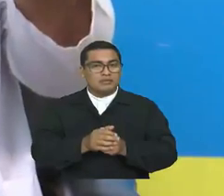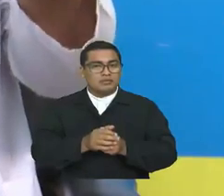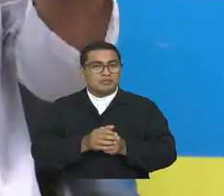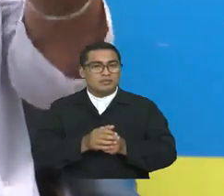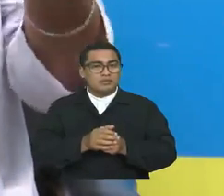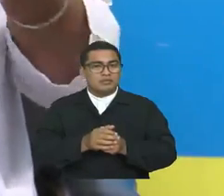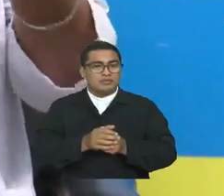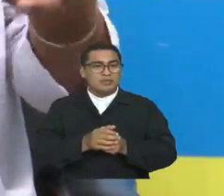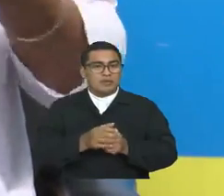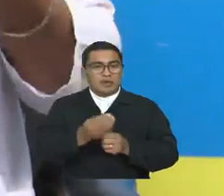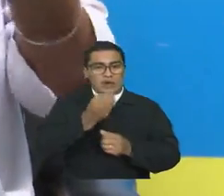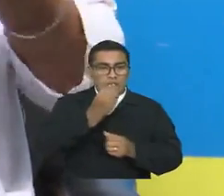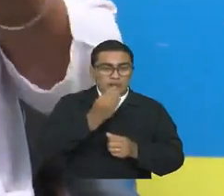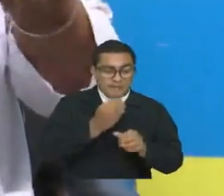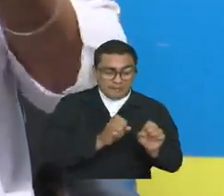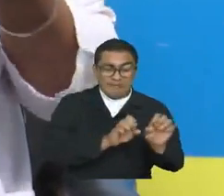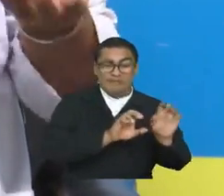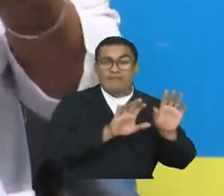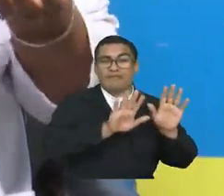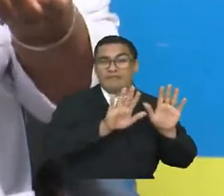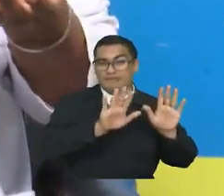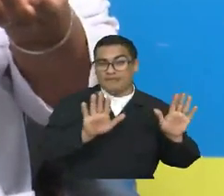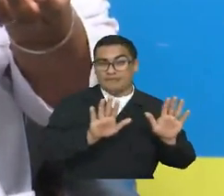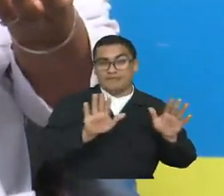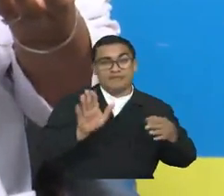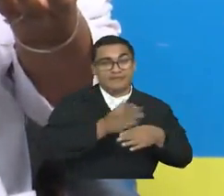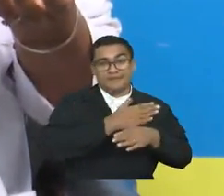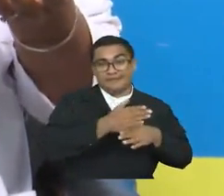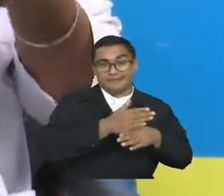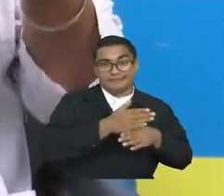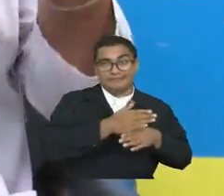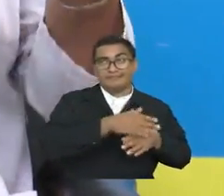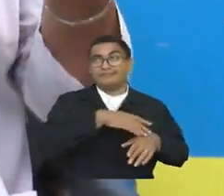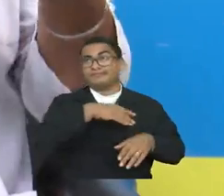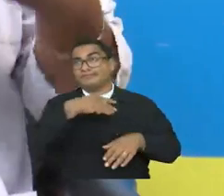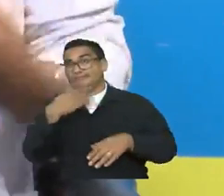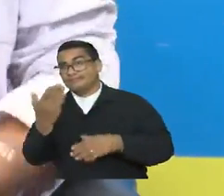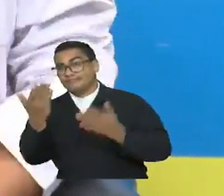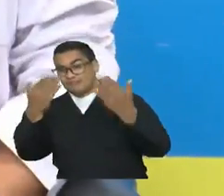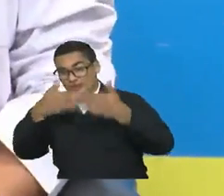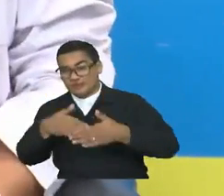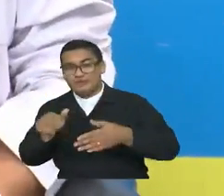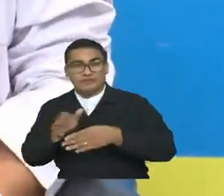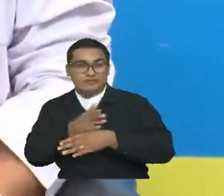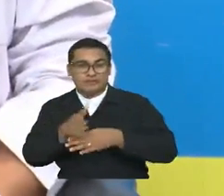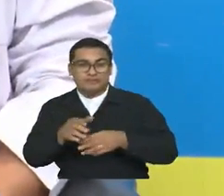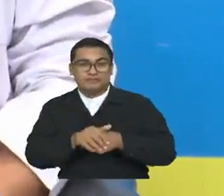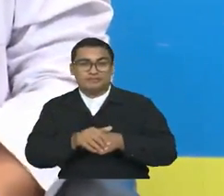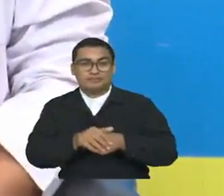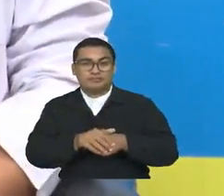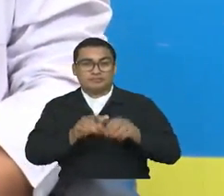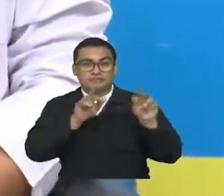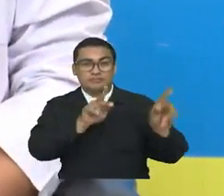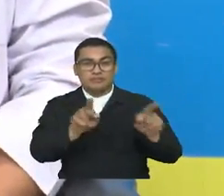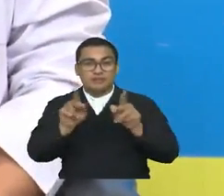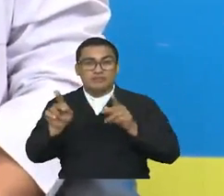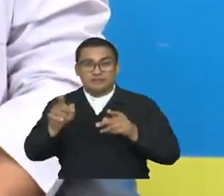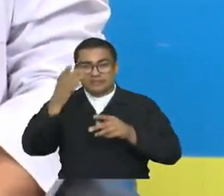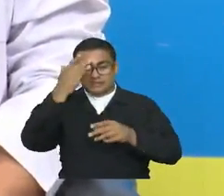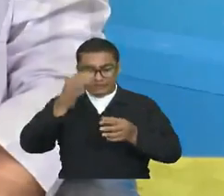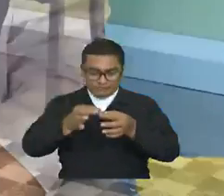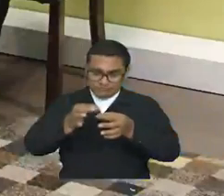lo mismo. No es, las demandas energéticas no son las mismas. Hay personas, doctora, que están pendientes de su talla y